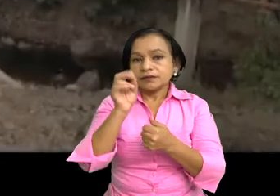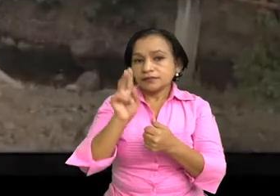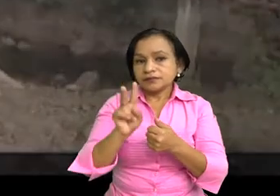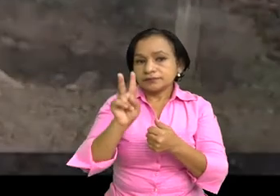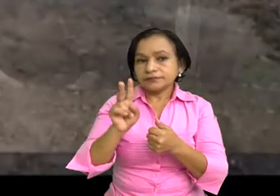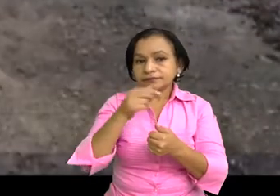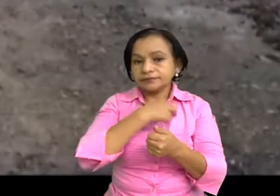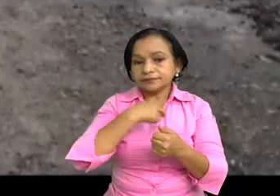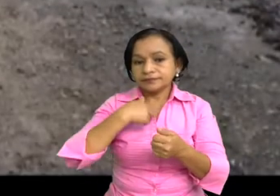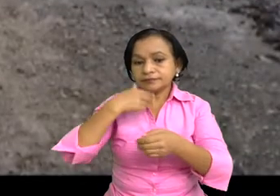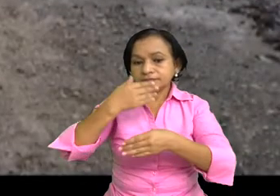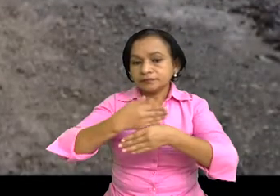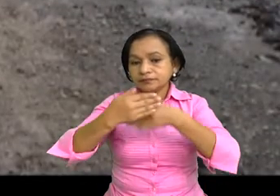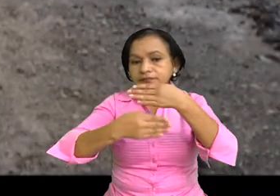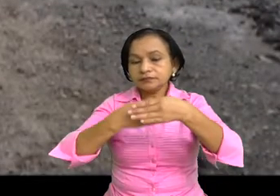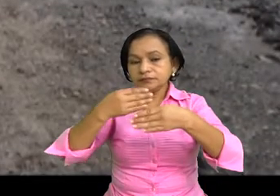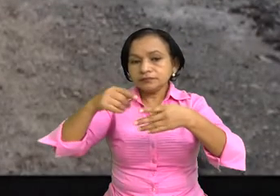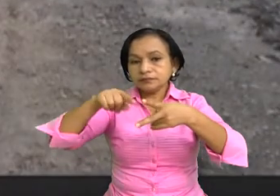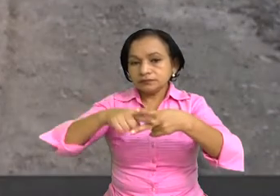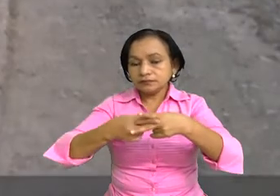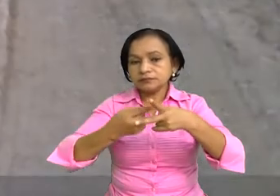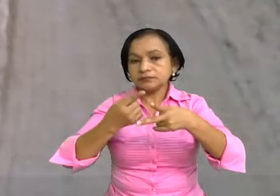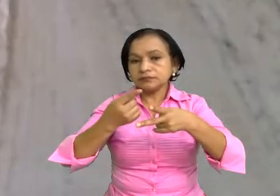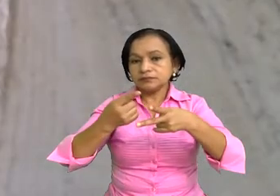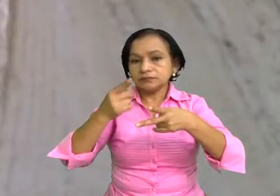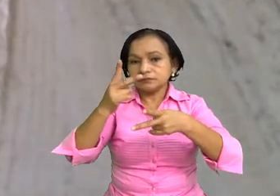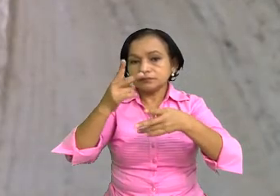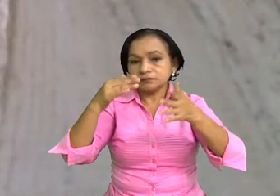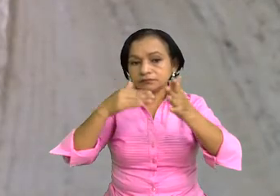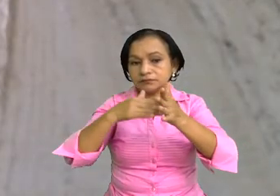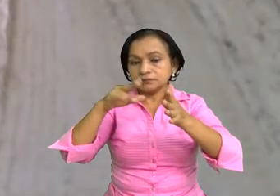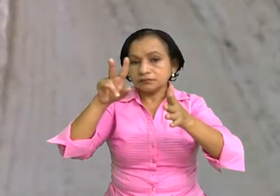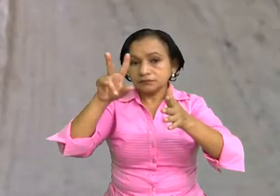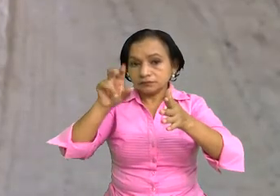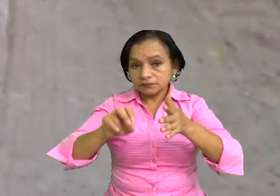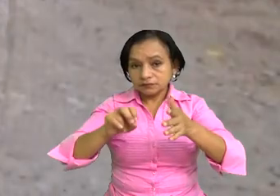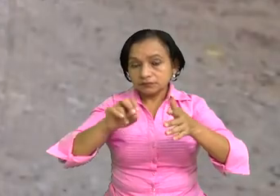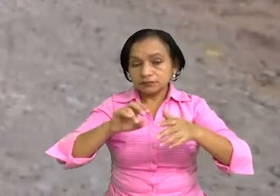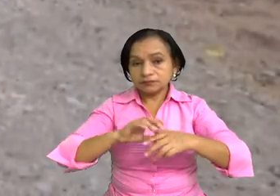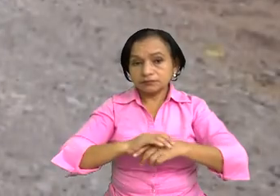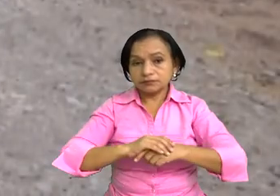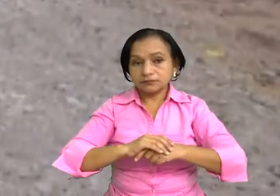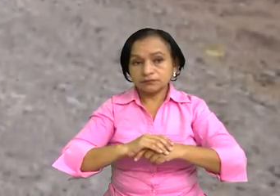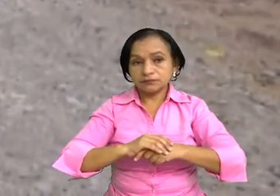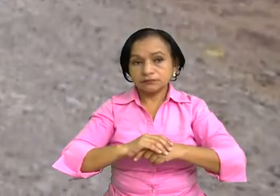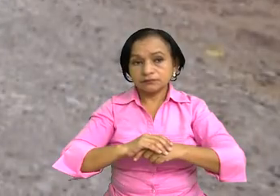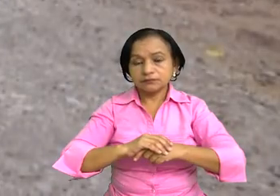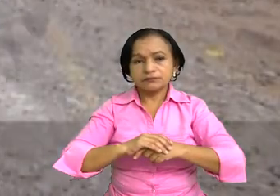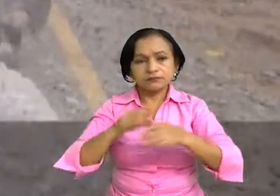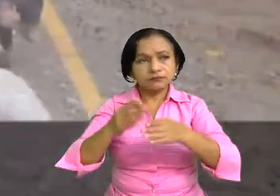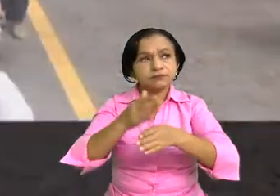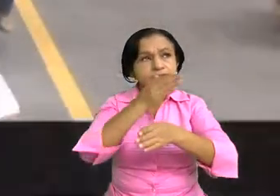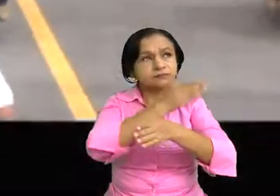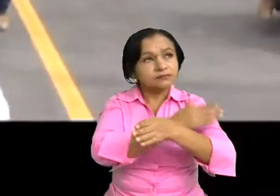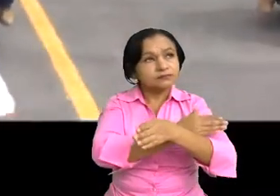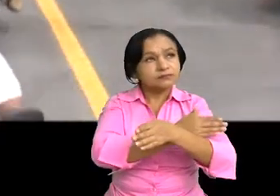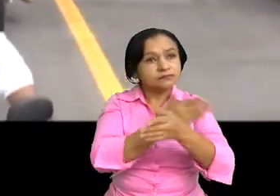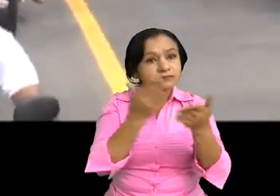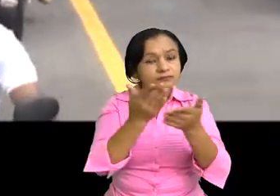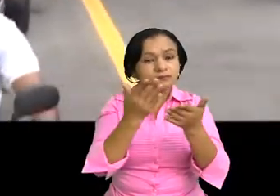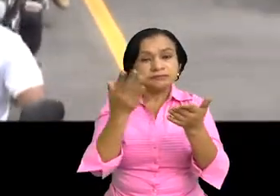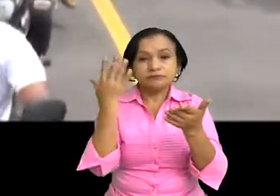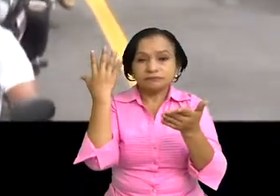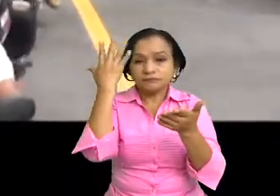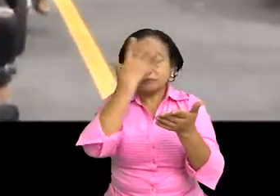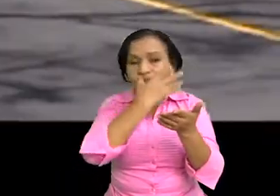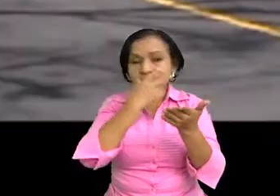etapa en este inicio del año 2020. Está lo que era, ¿no? Es maravilloso ese